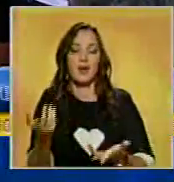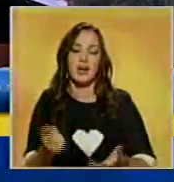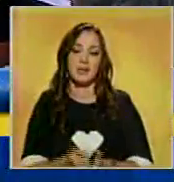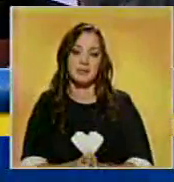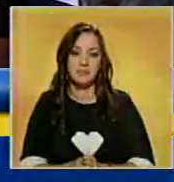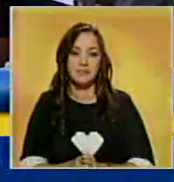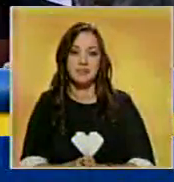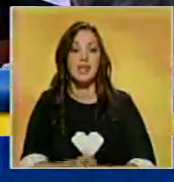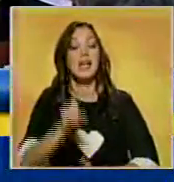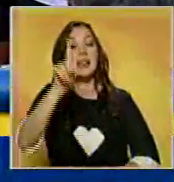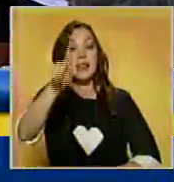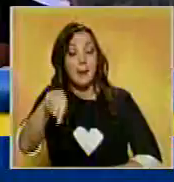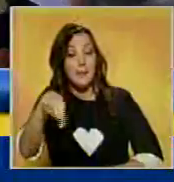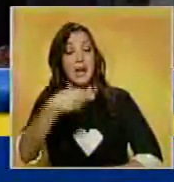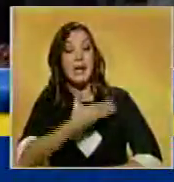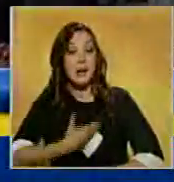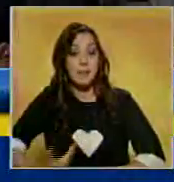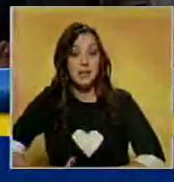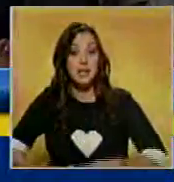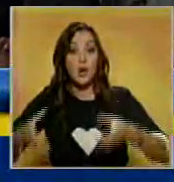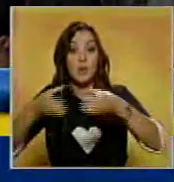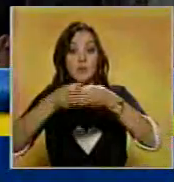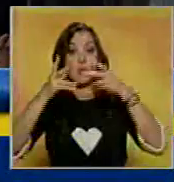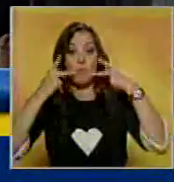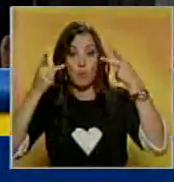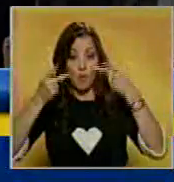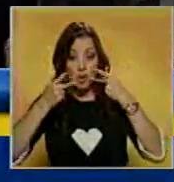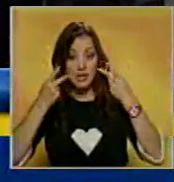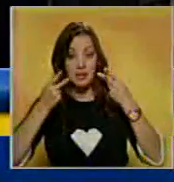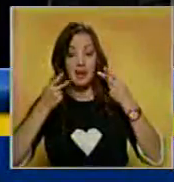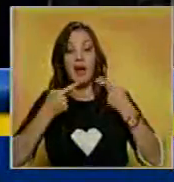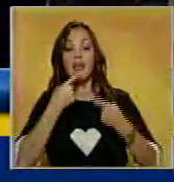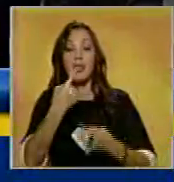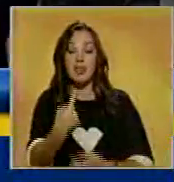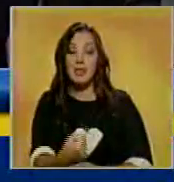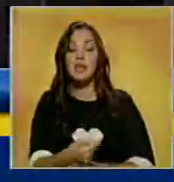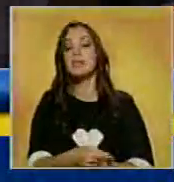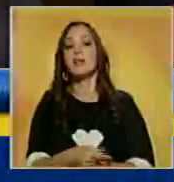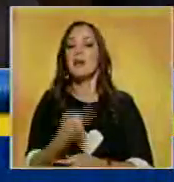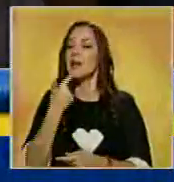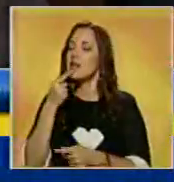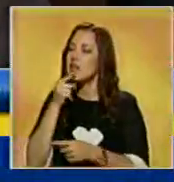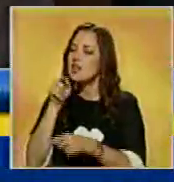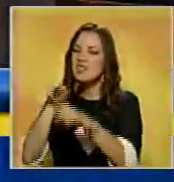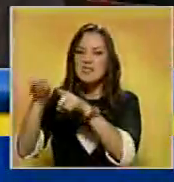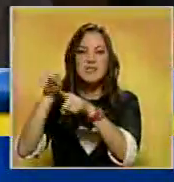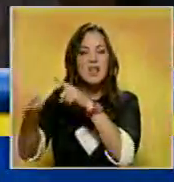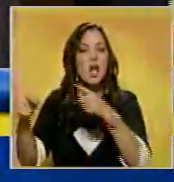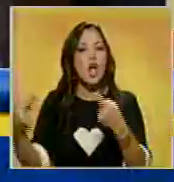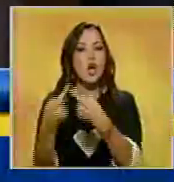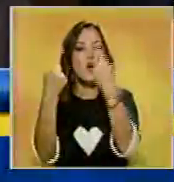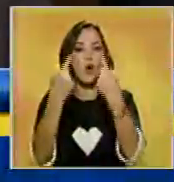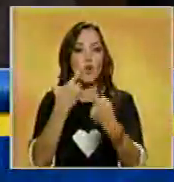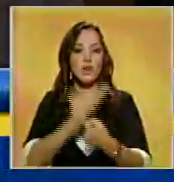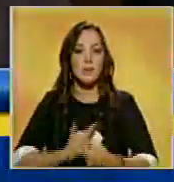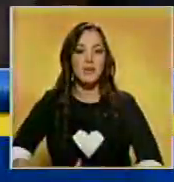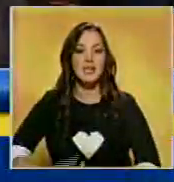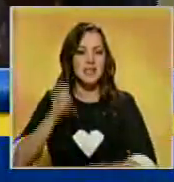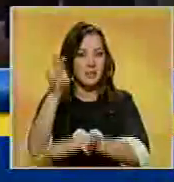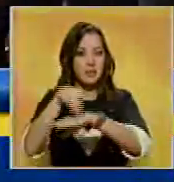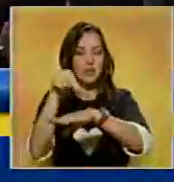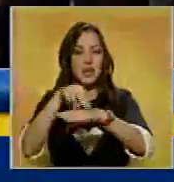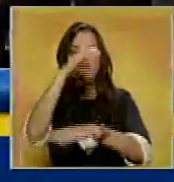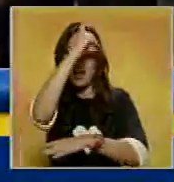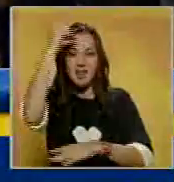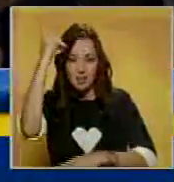Vivas, presidente de la Comisión de Política Interior, reiteró que los señalamientos en contra de Diosdado Cabello forman parte de